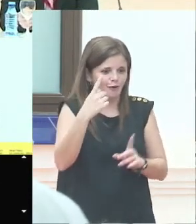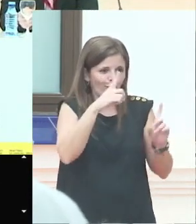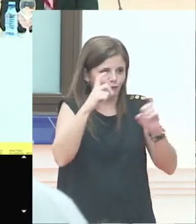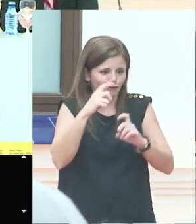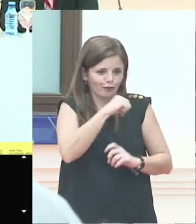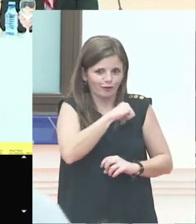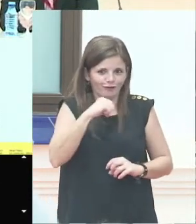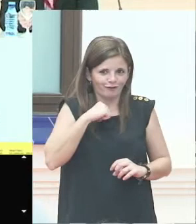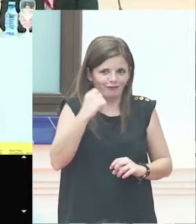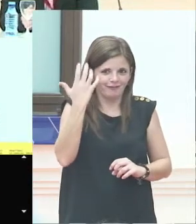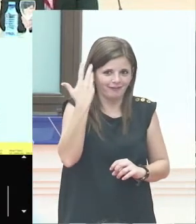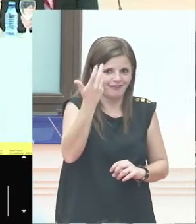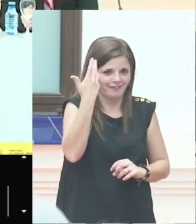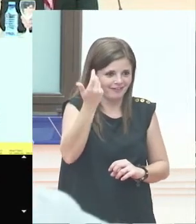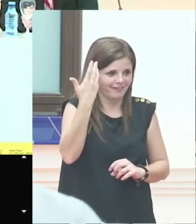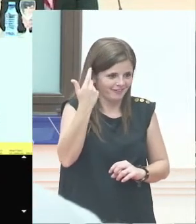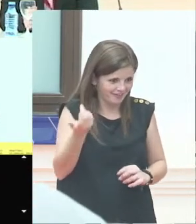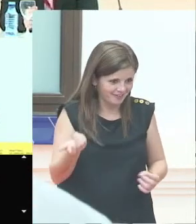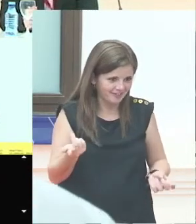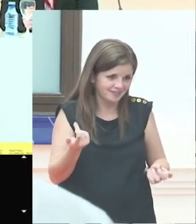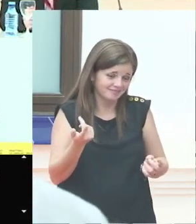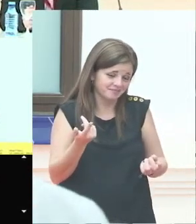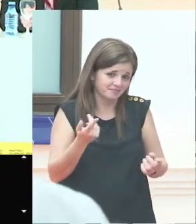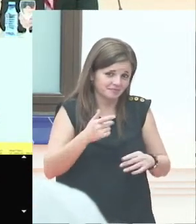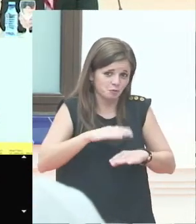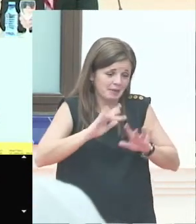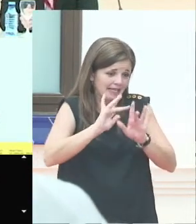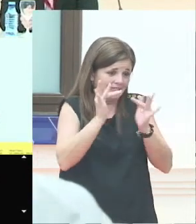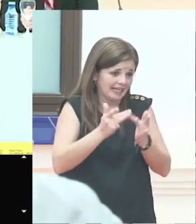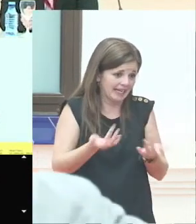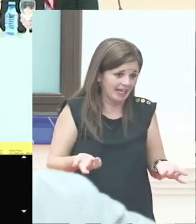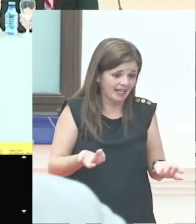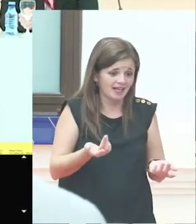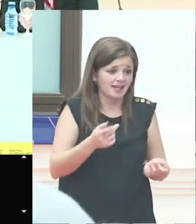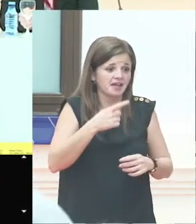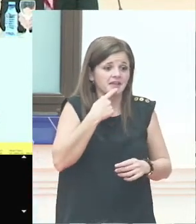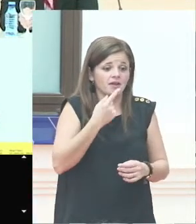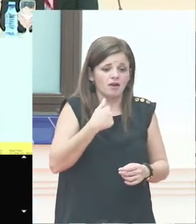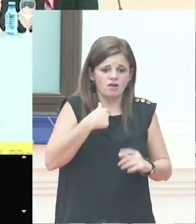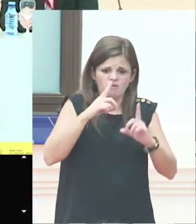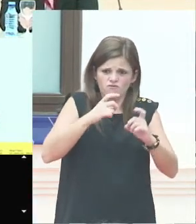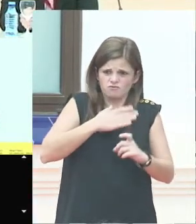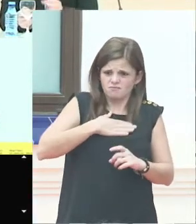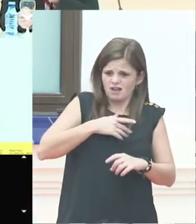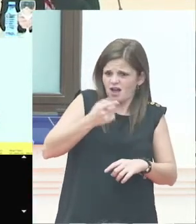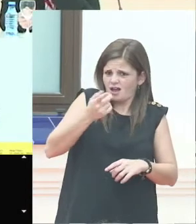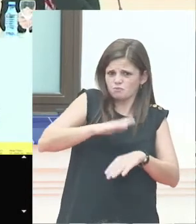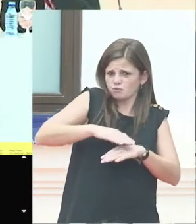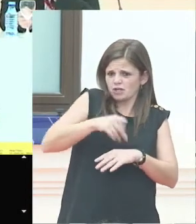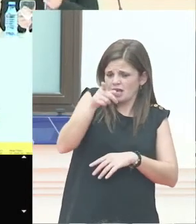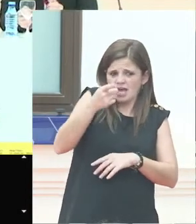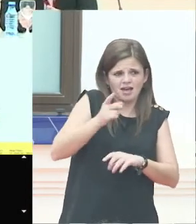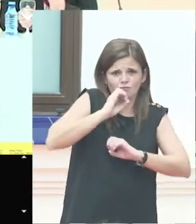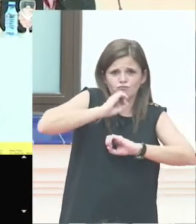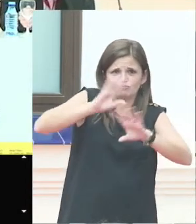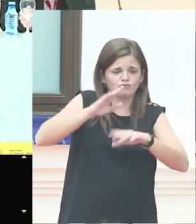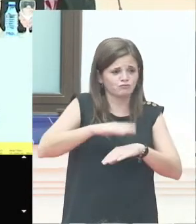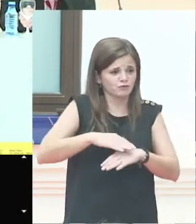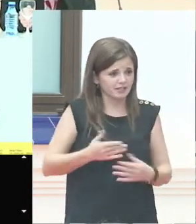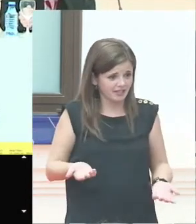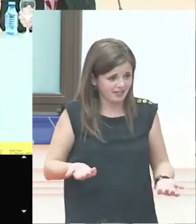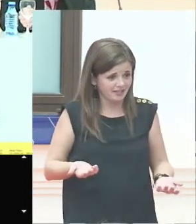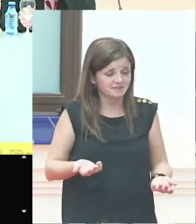compartidas ilegalmente en Internet y tal, y siempre dice, bueno, ¿y por qué mis fotos están ahí? Yo los tenía en un operador de telecomunicación o en una empresa